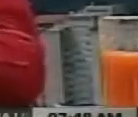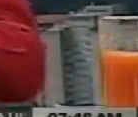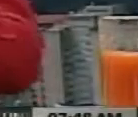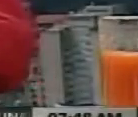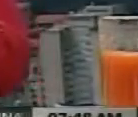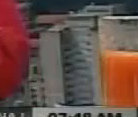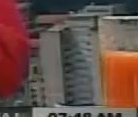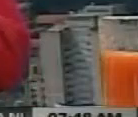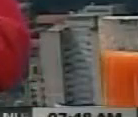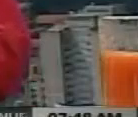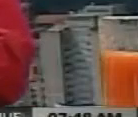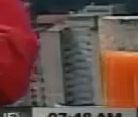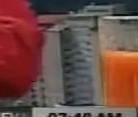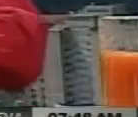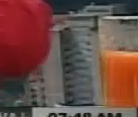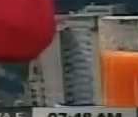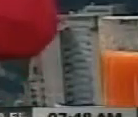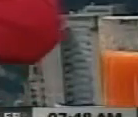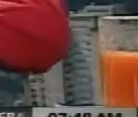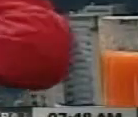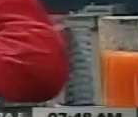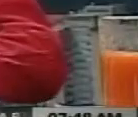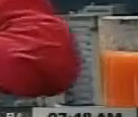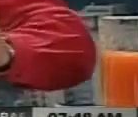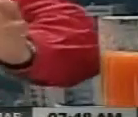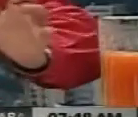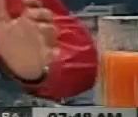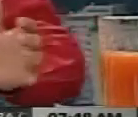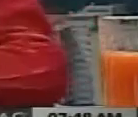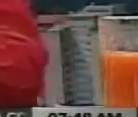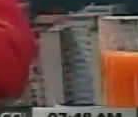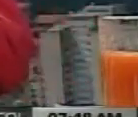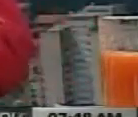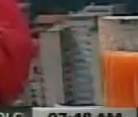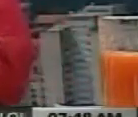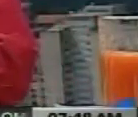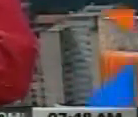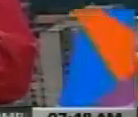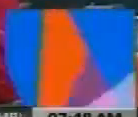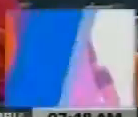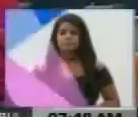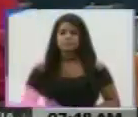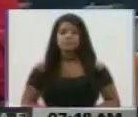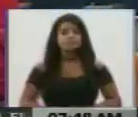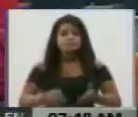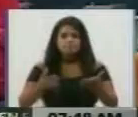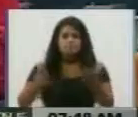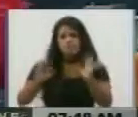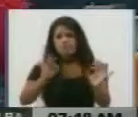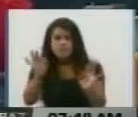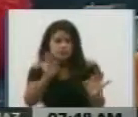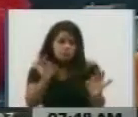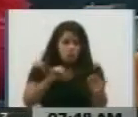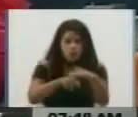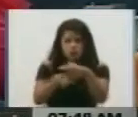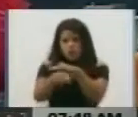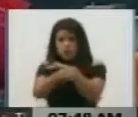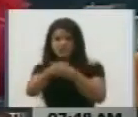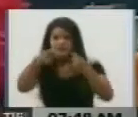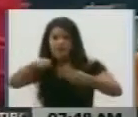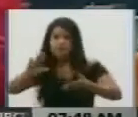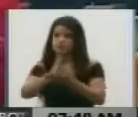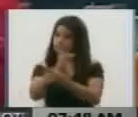Los planes golpistas, los planes desestabilizadores vuelven a recalentarse. Y uno de los planes